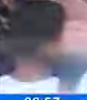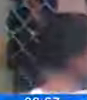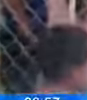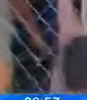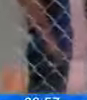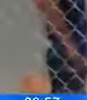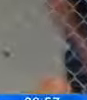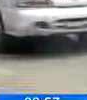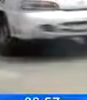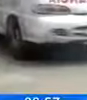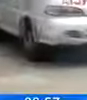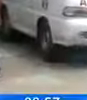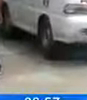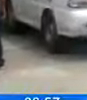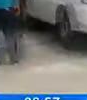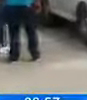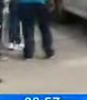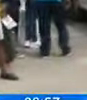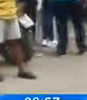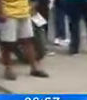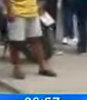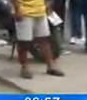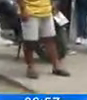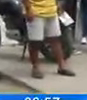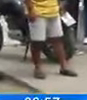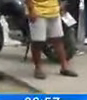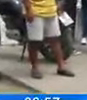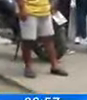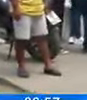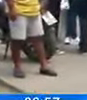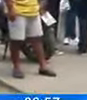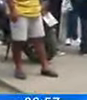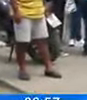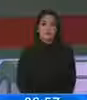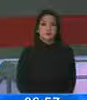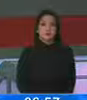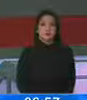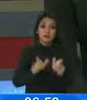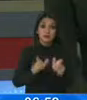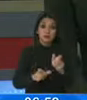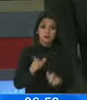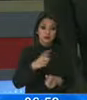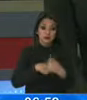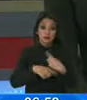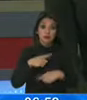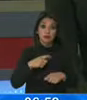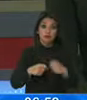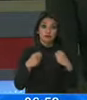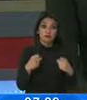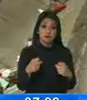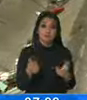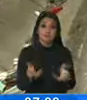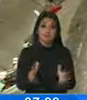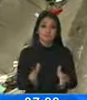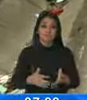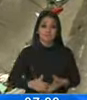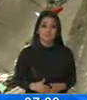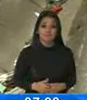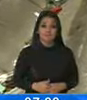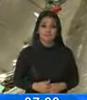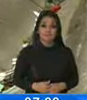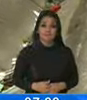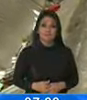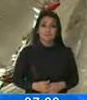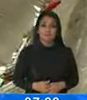casas de salud de la provincia. Desde Los Ríos informó Odette Camacho. Heridos de gravedad.